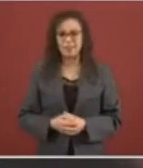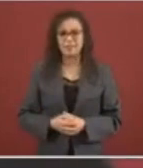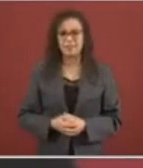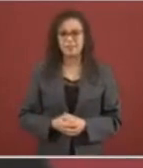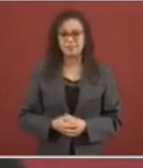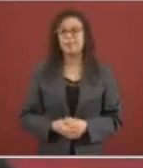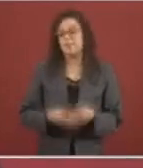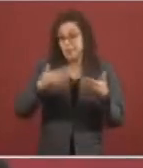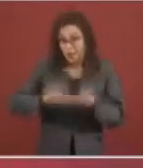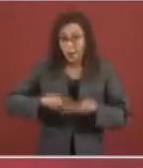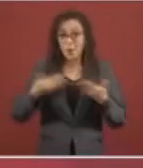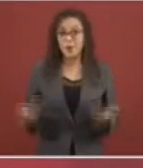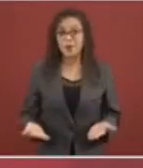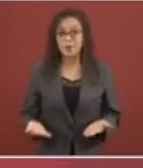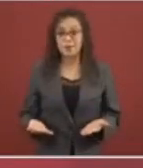Entonces ahora